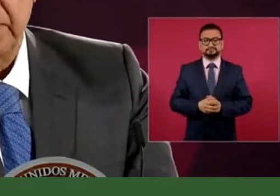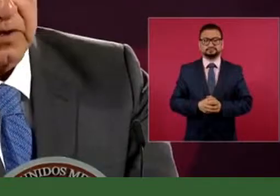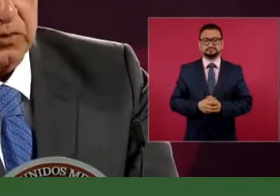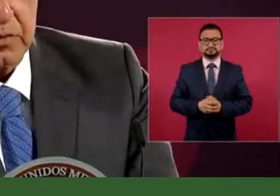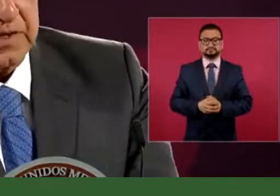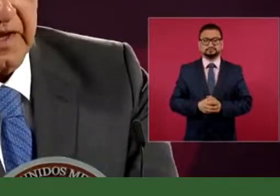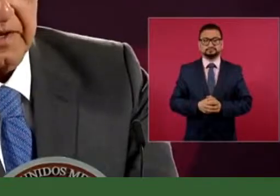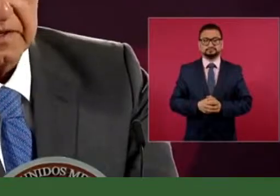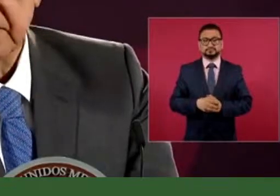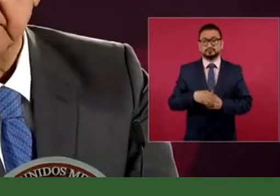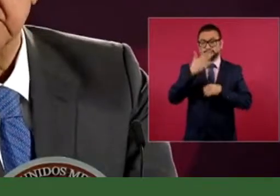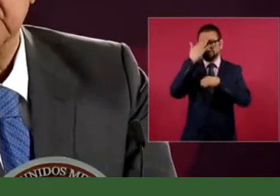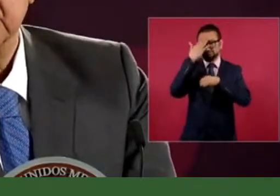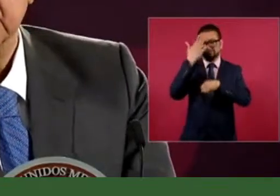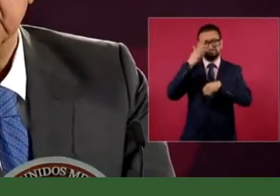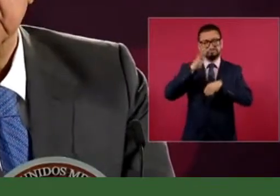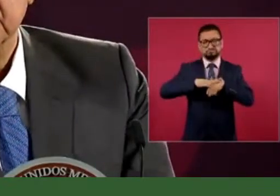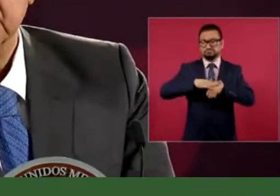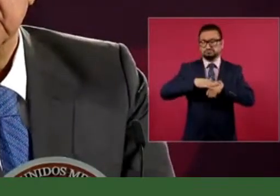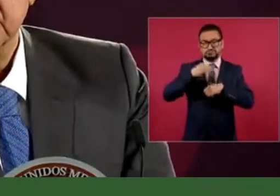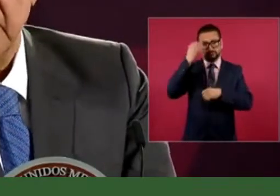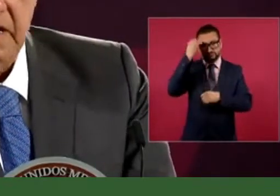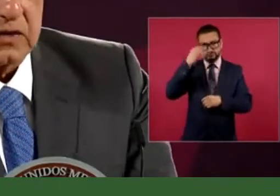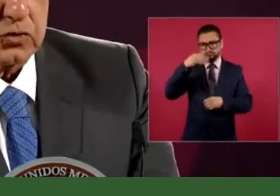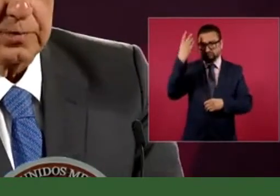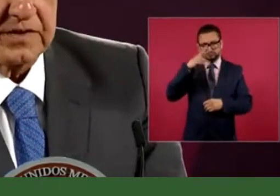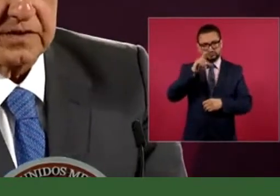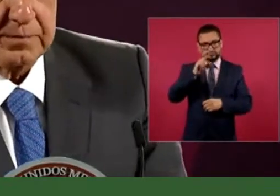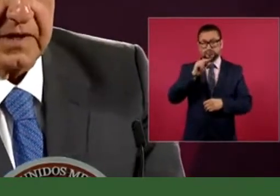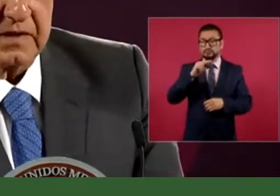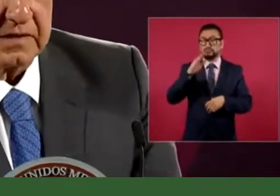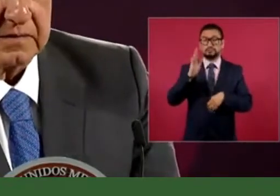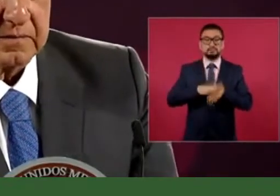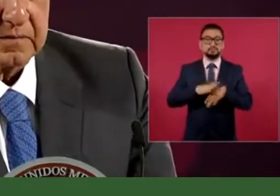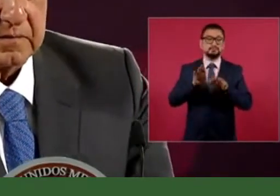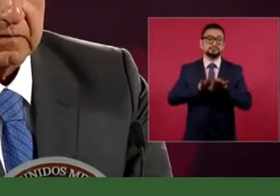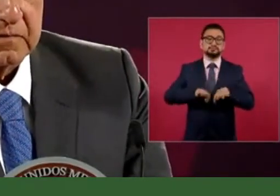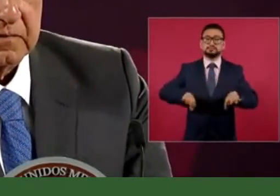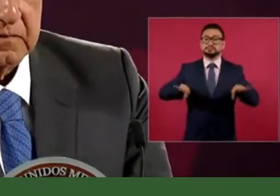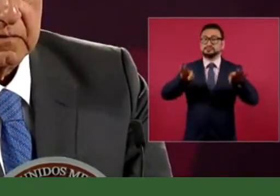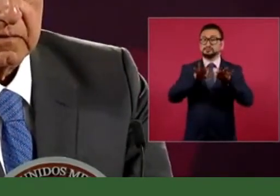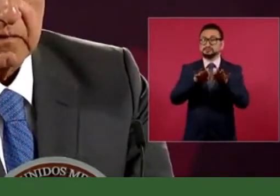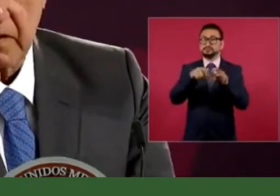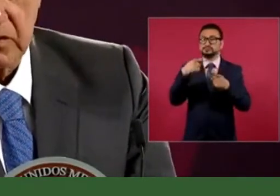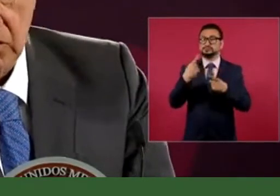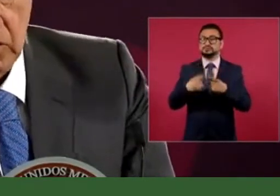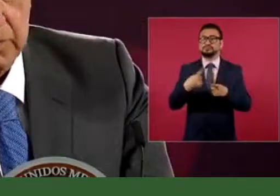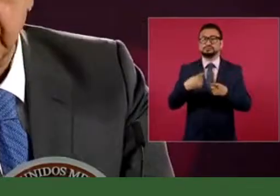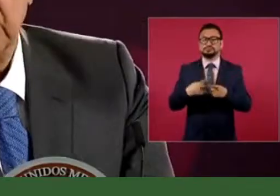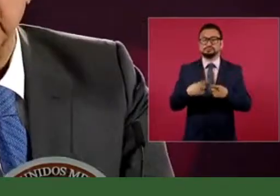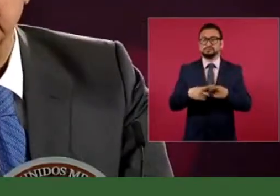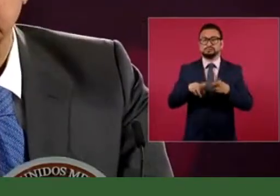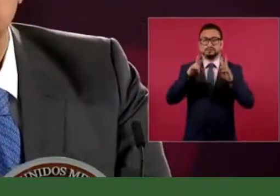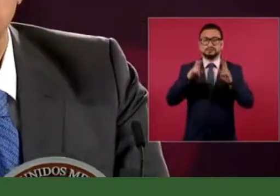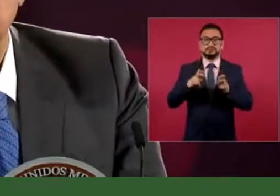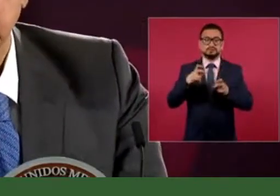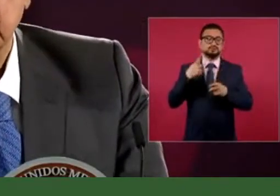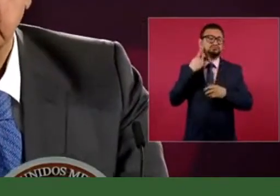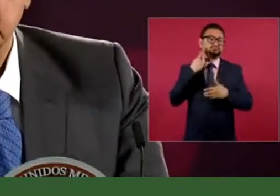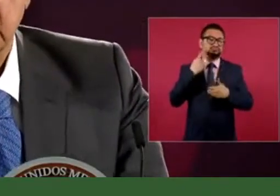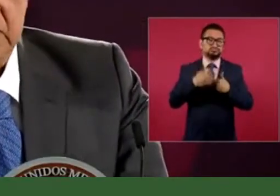y para no olvidar que el actor principal en todo proceso político